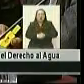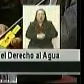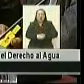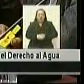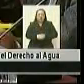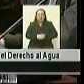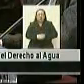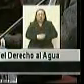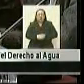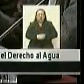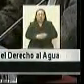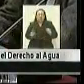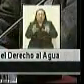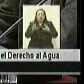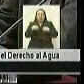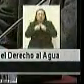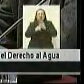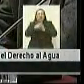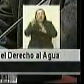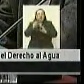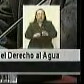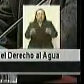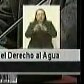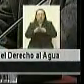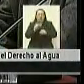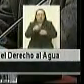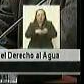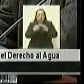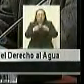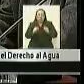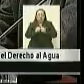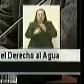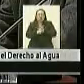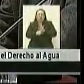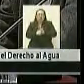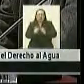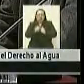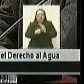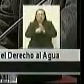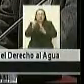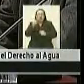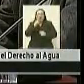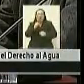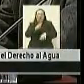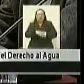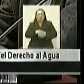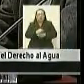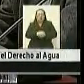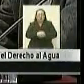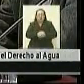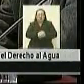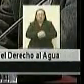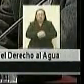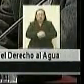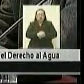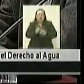consideración o reconocimiento en calidad de derecho fundamental. Esto permitiría legitimar la existencia de un derecho al agua potable en calidad